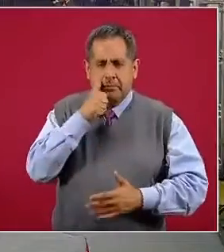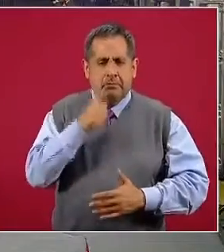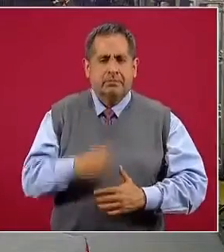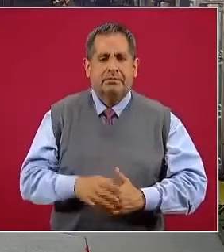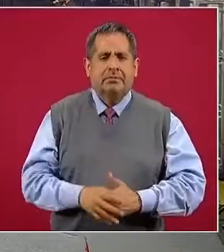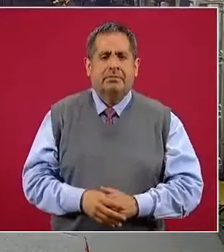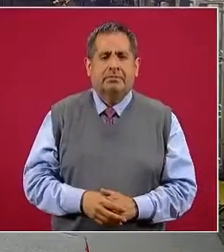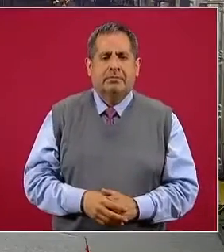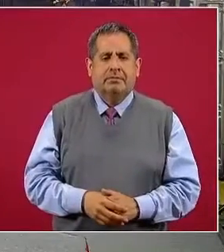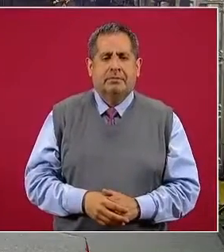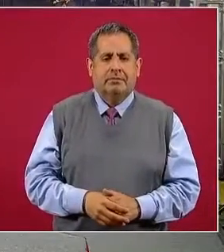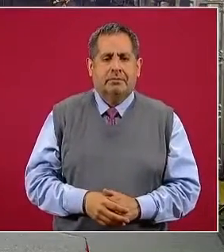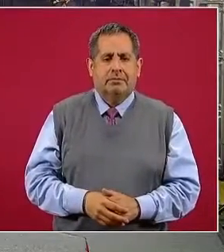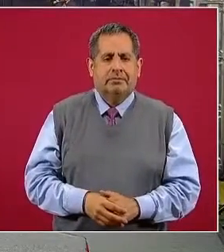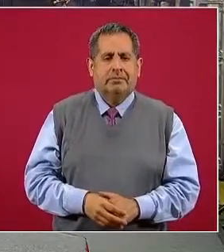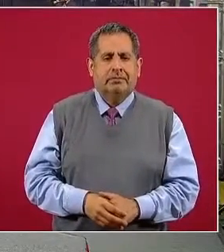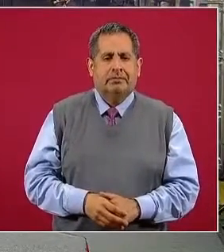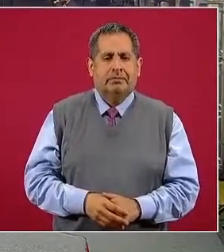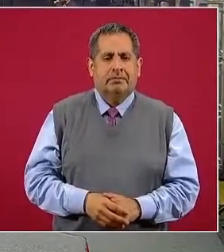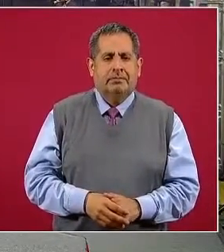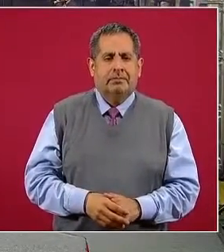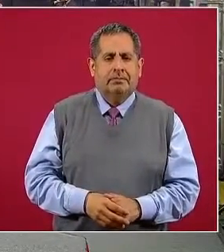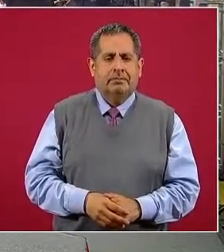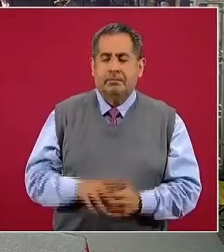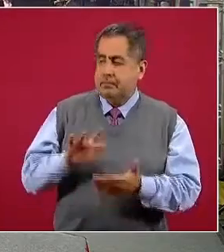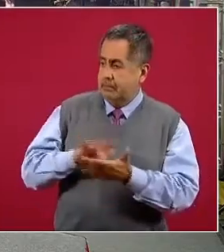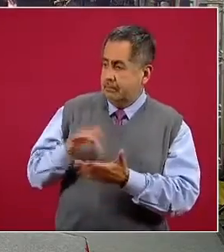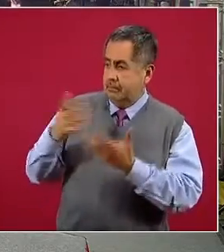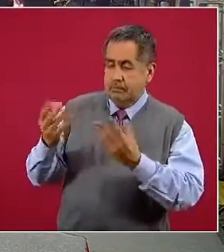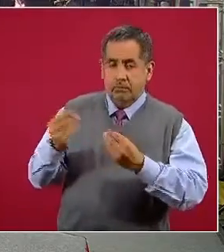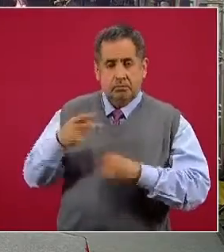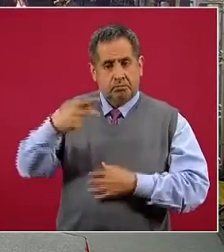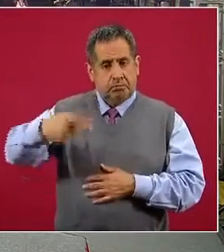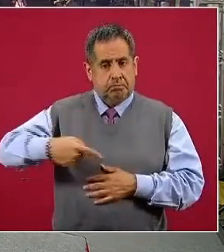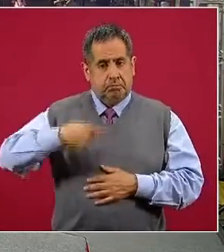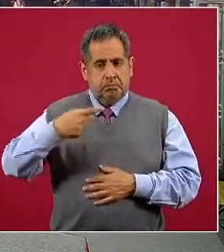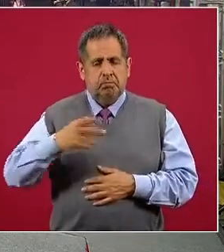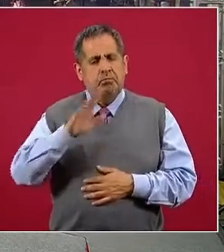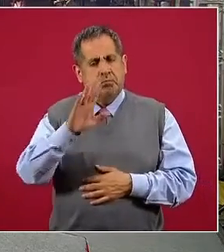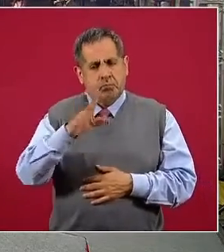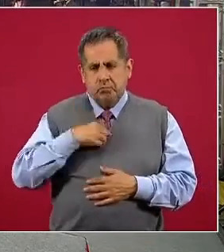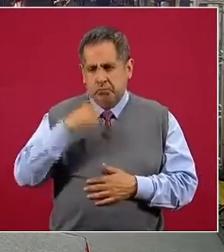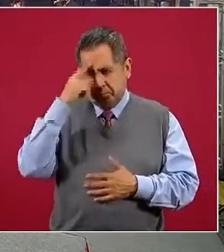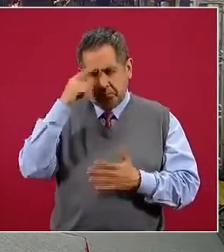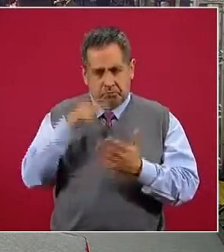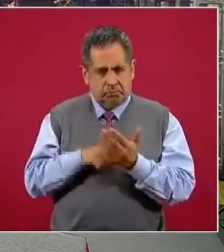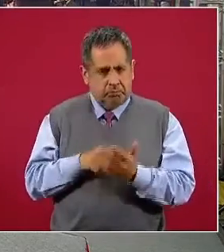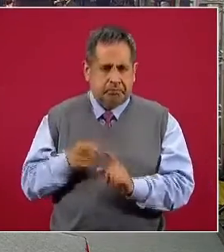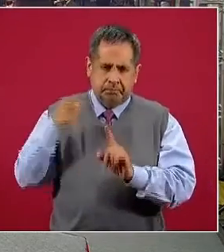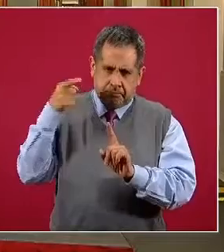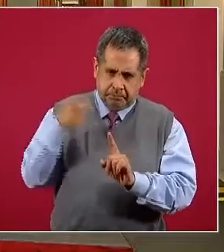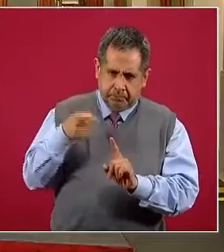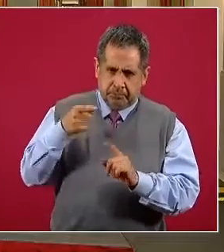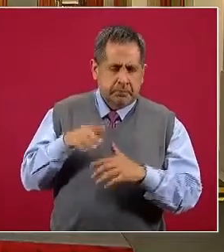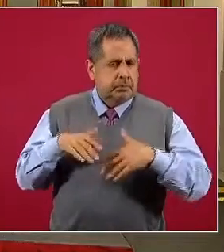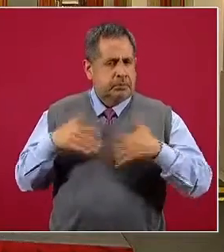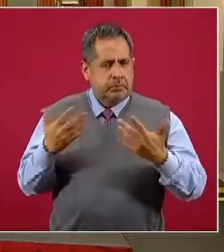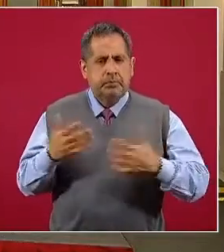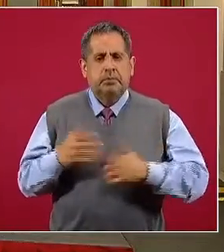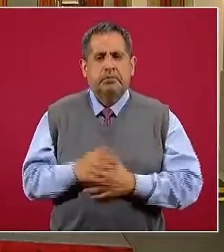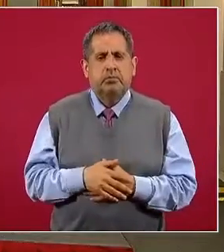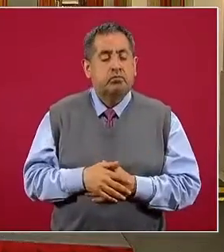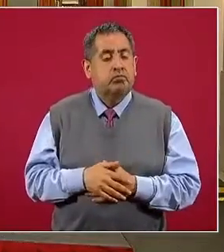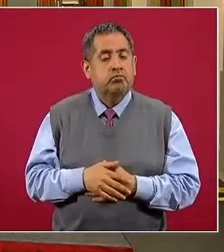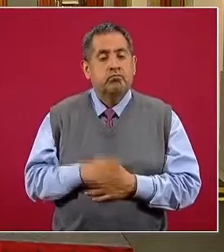gracias. Por favor. Muchas gracias por esa pregunta. Yo creo que da en el clavo porque justamente